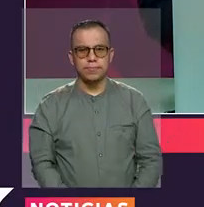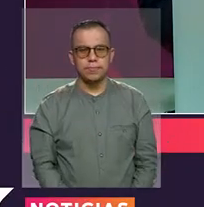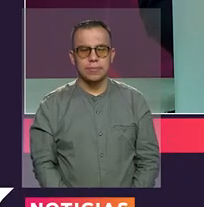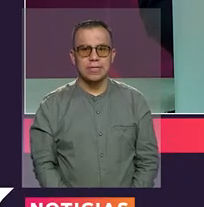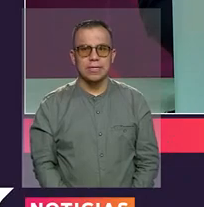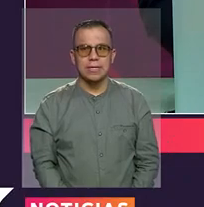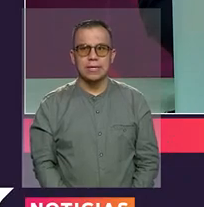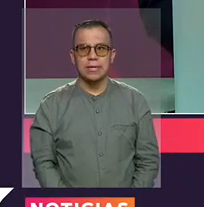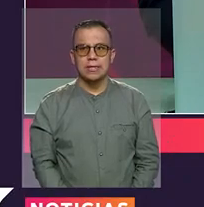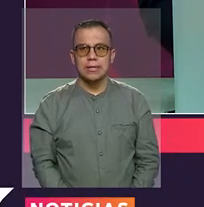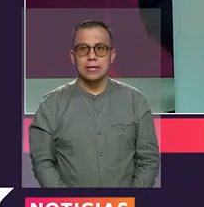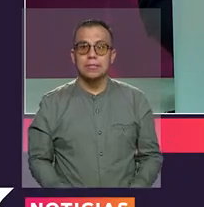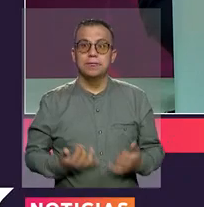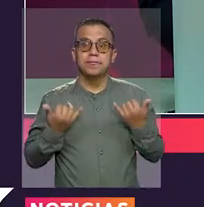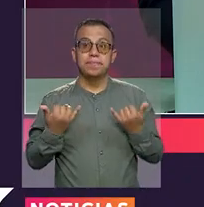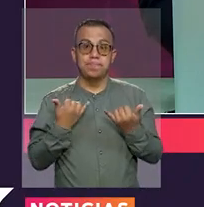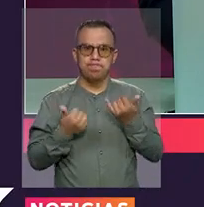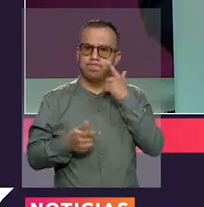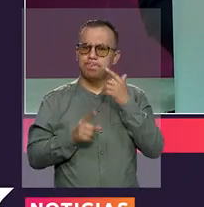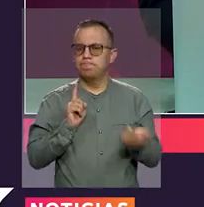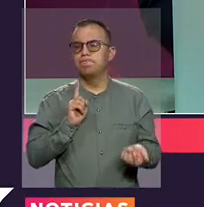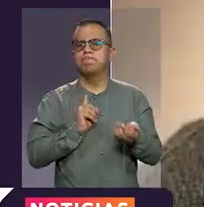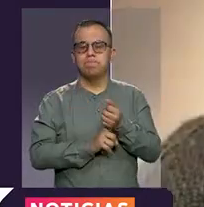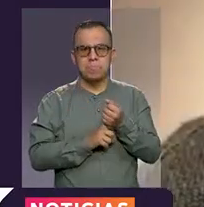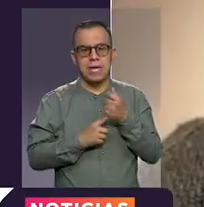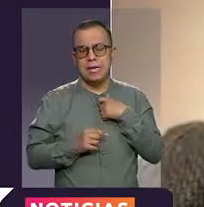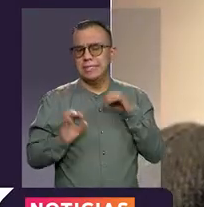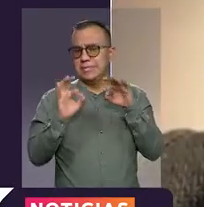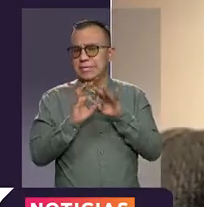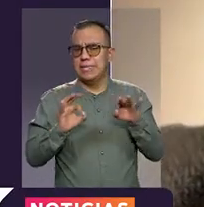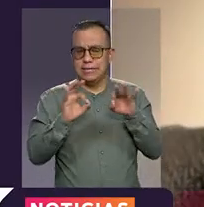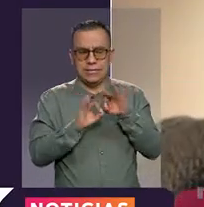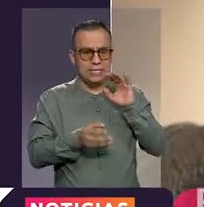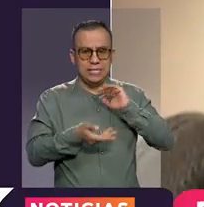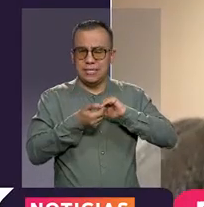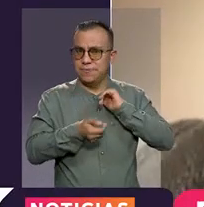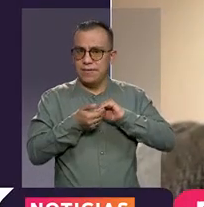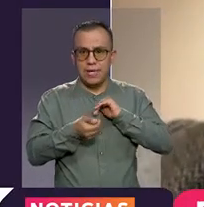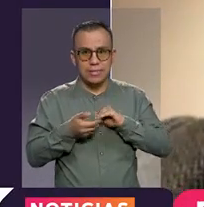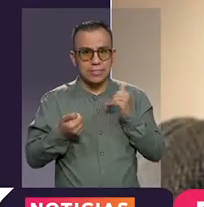No, la identificación es bastante sencilla, porque es que